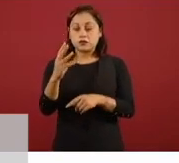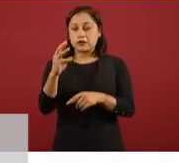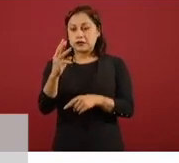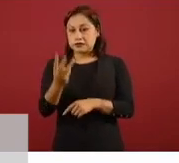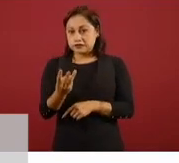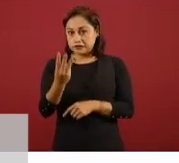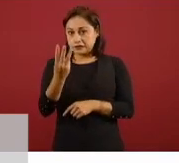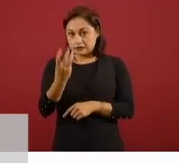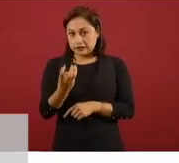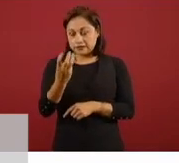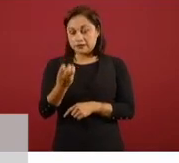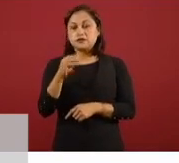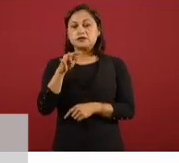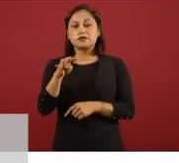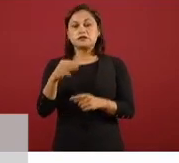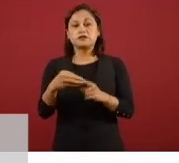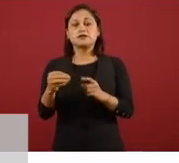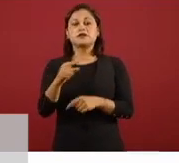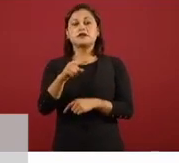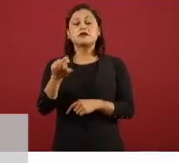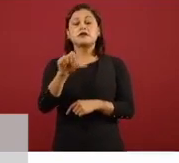se presentó en junio